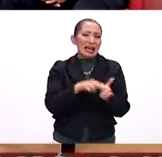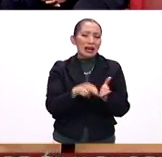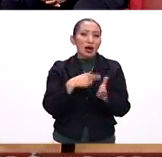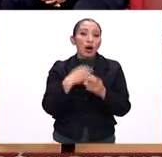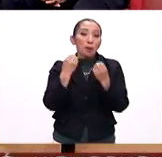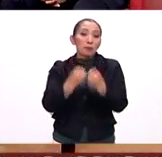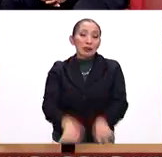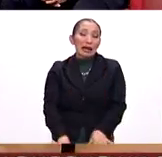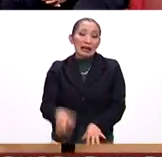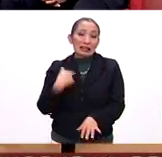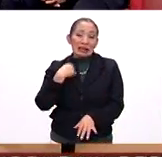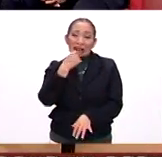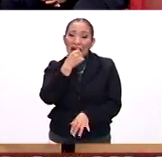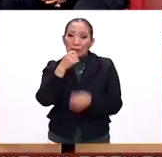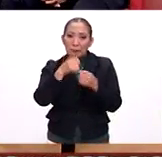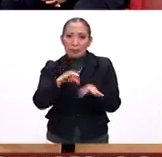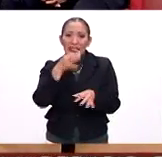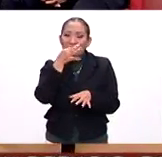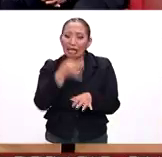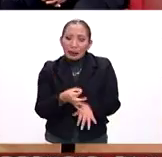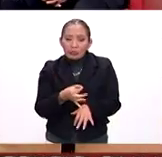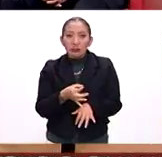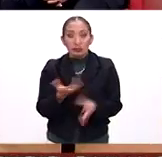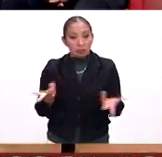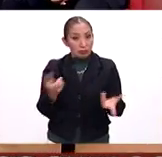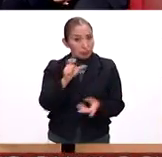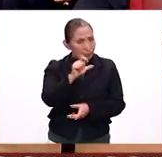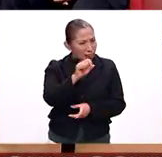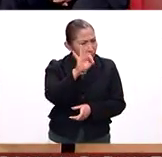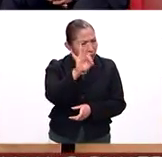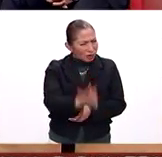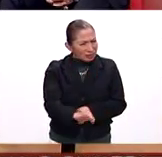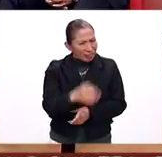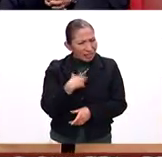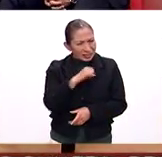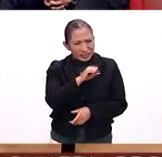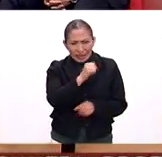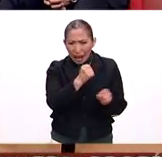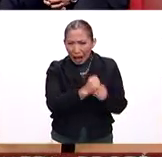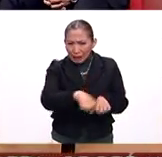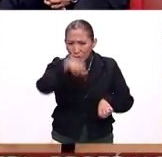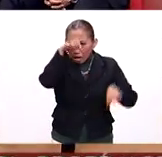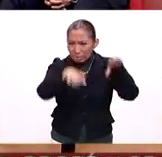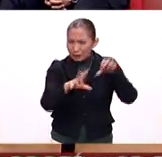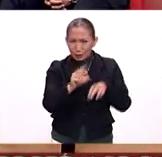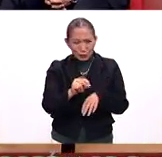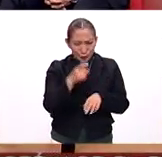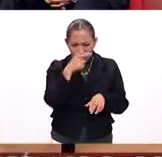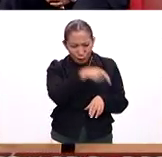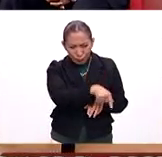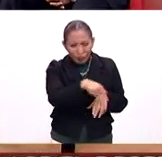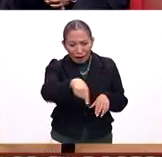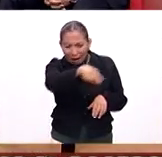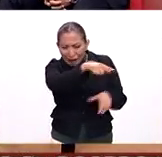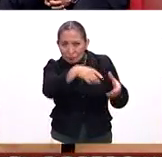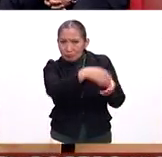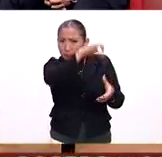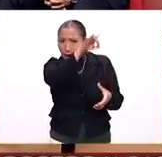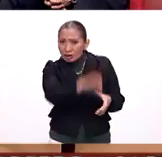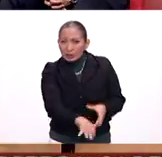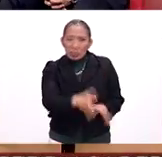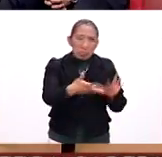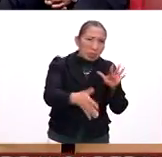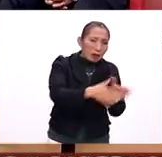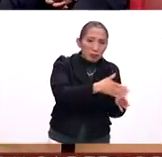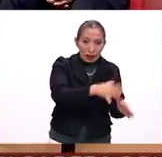pérdida de dientes. Que ojo, no necesariamente es un 20% de personas de 60 años o 70, no. Es obviamente un porcentaje